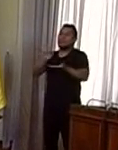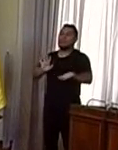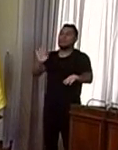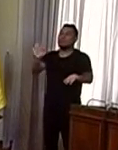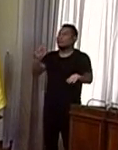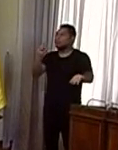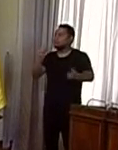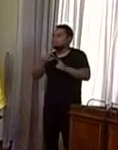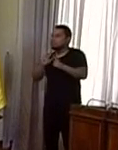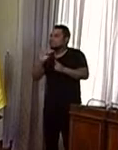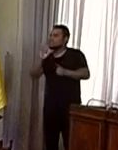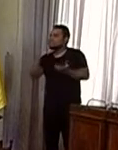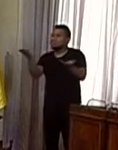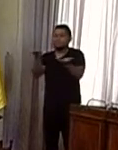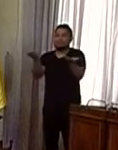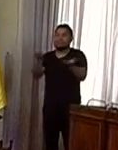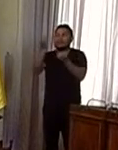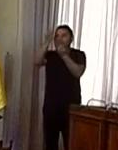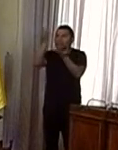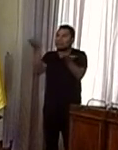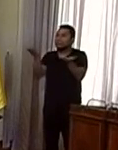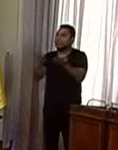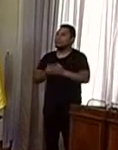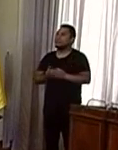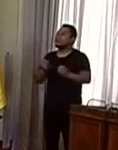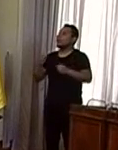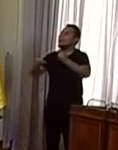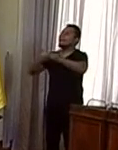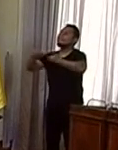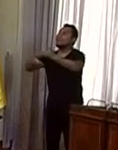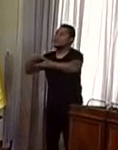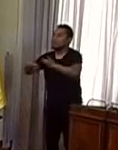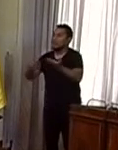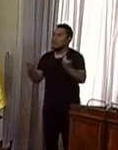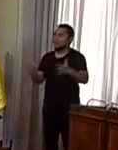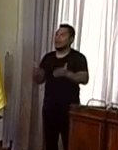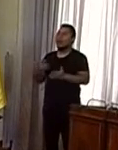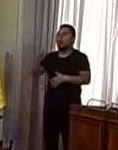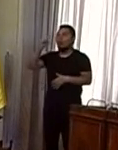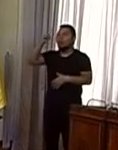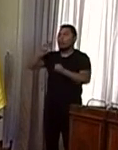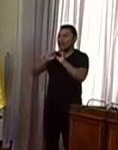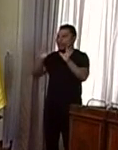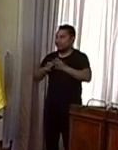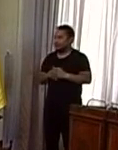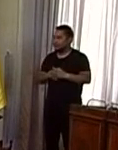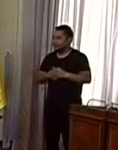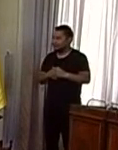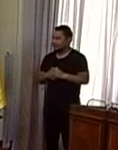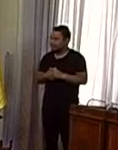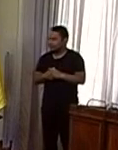misma? No teniendo informes, vamos a proceder a ir a lo que es orden del día.